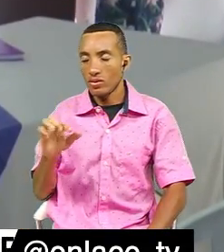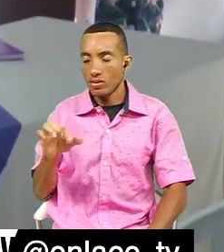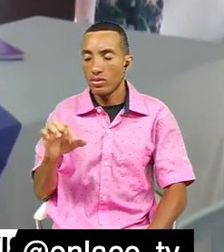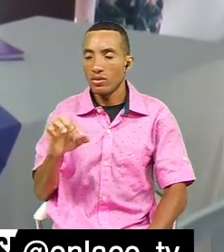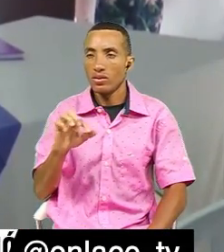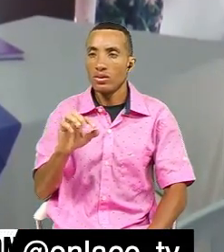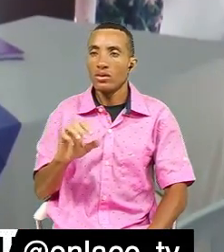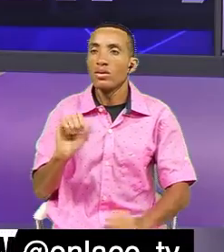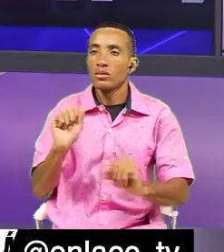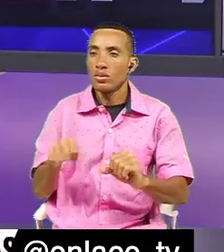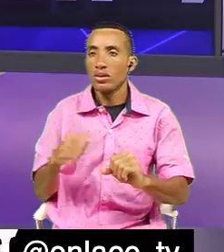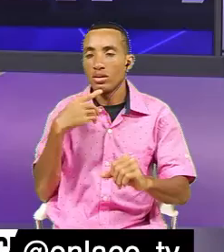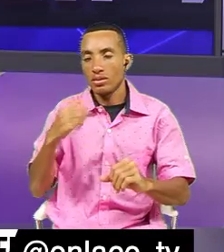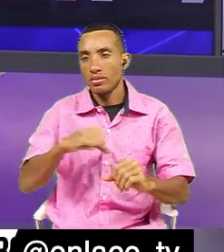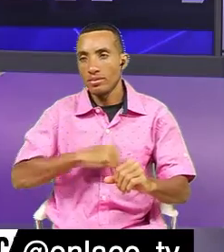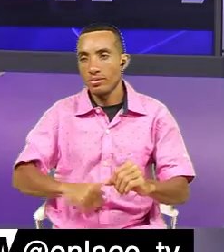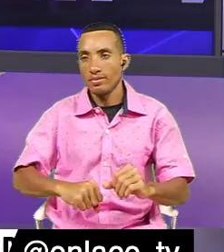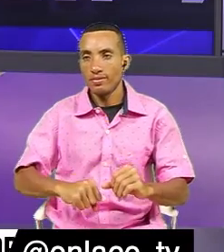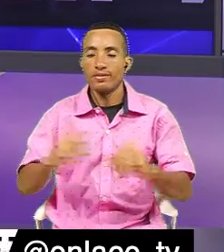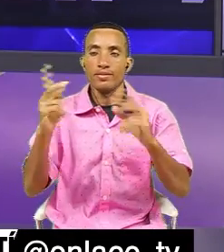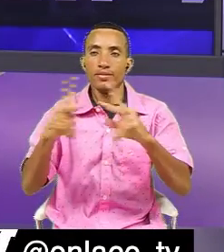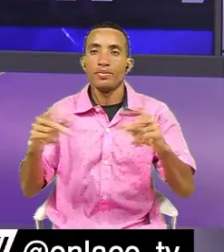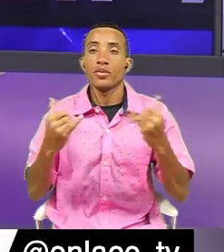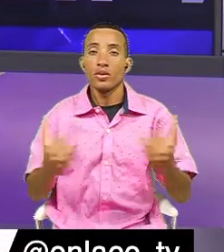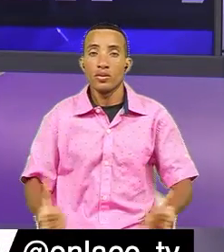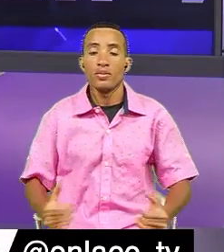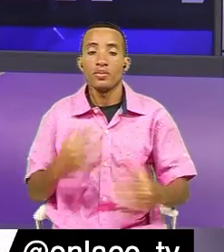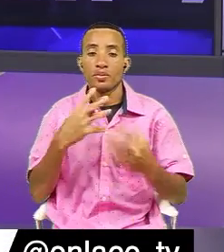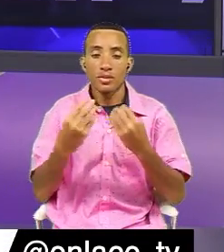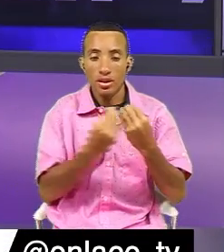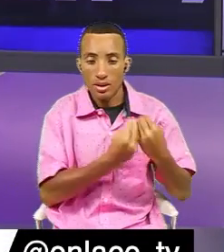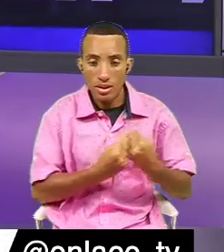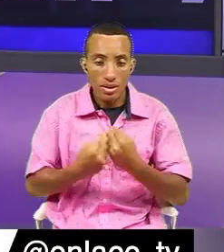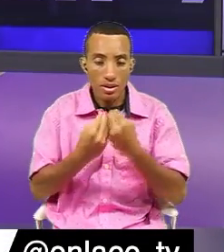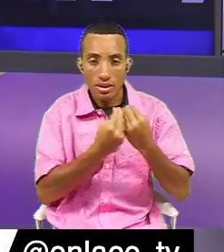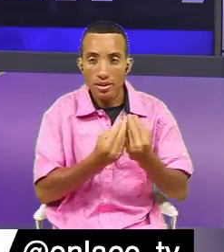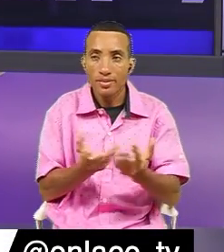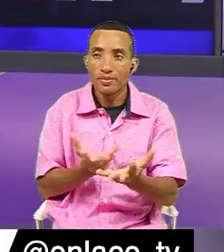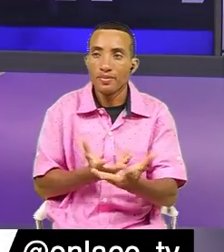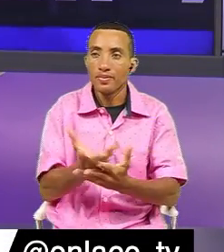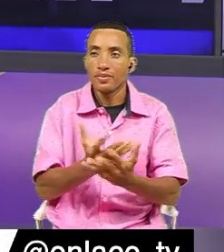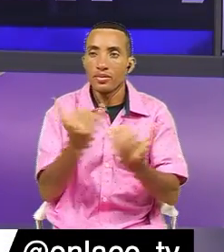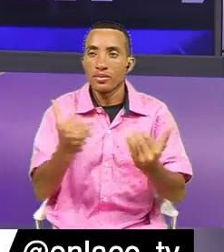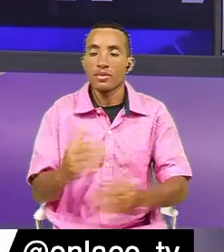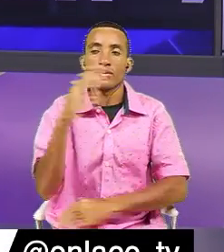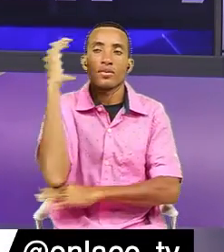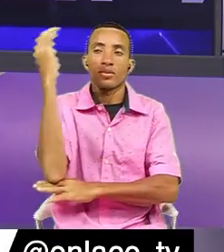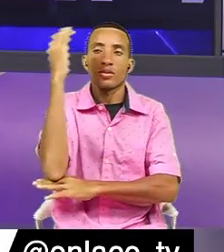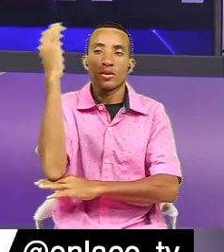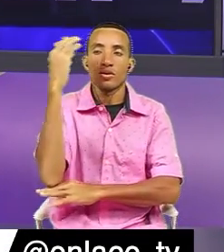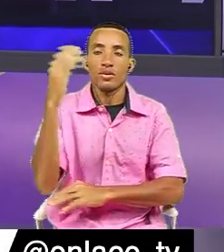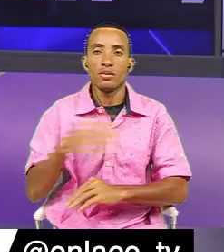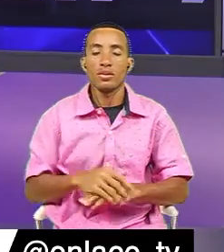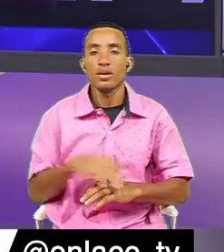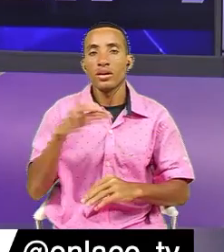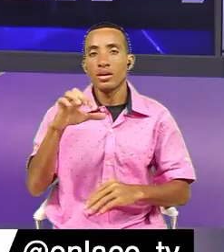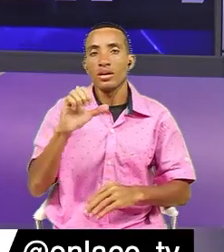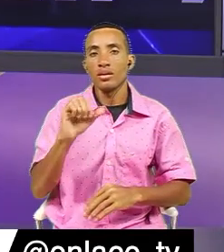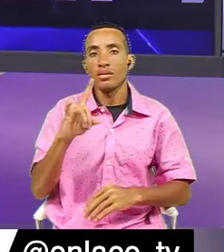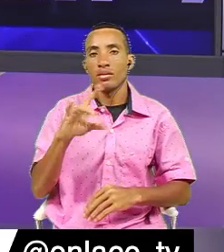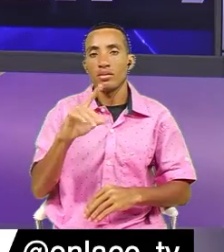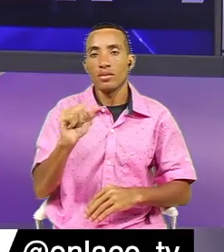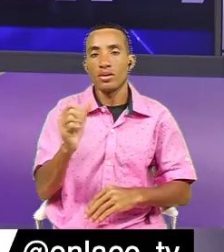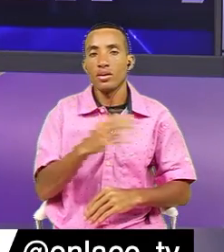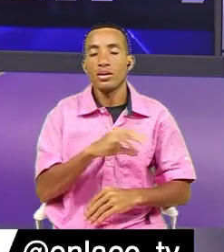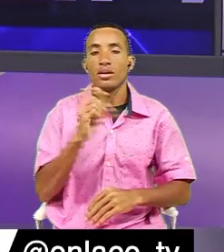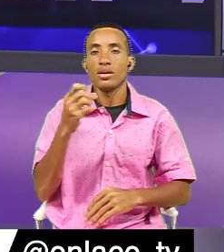humanos. Y precisamente la alta consejera para los derechos humanos en Colombia, Paula Gaviria, destacó la importancia de la